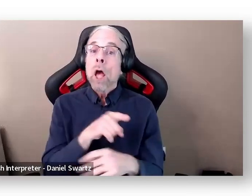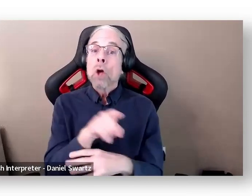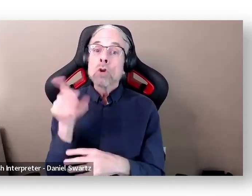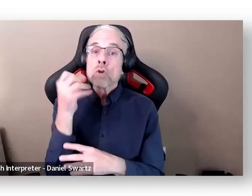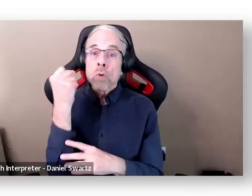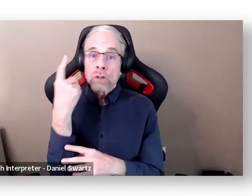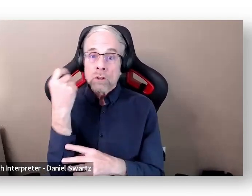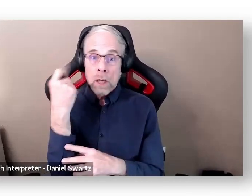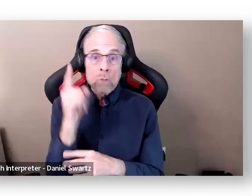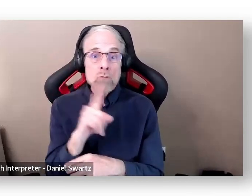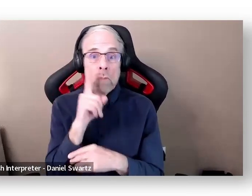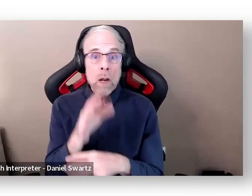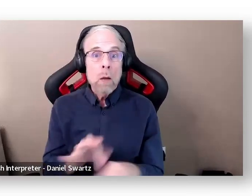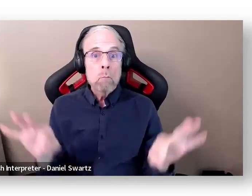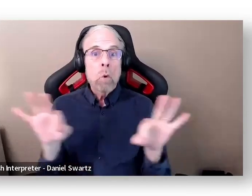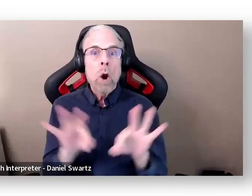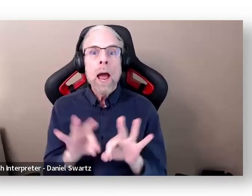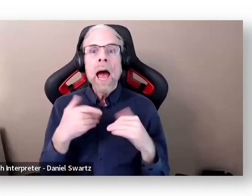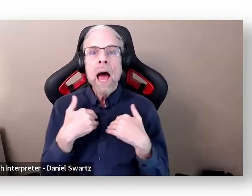de seguridad.